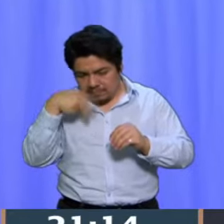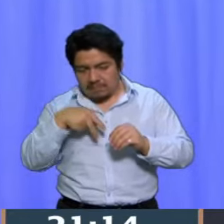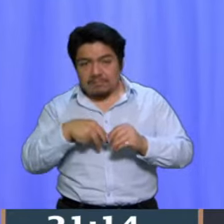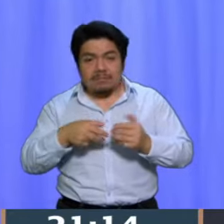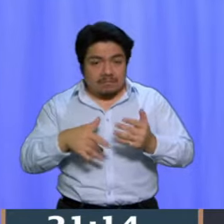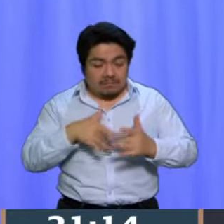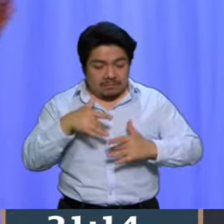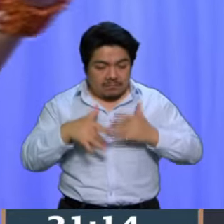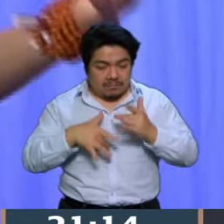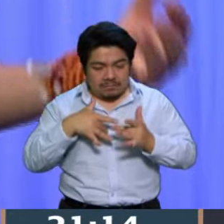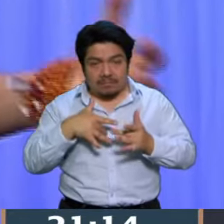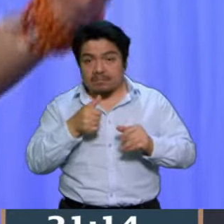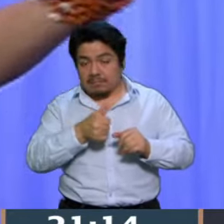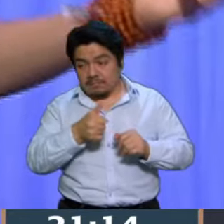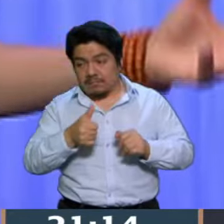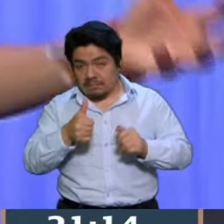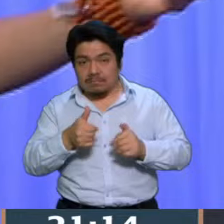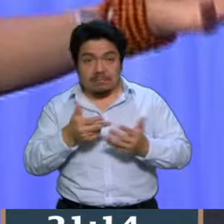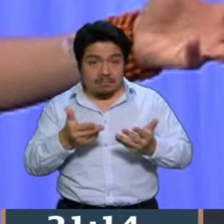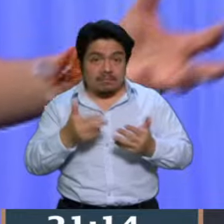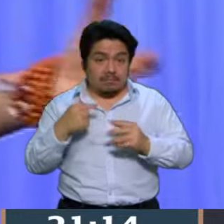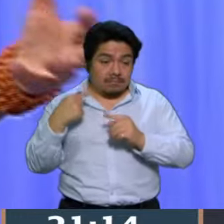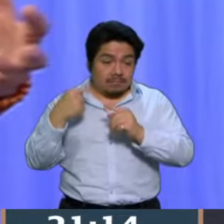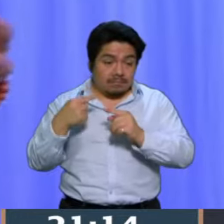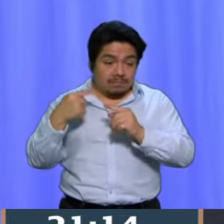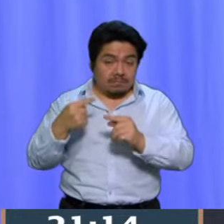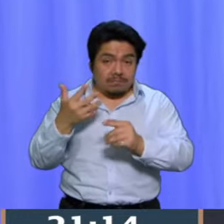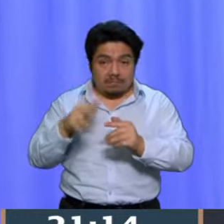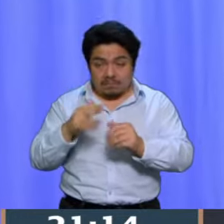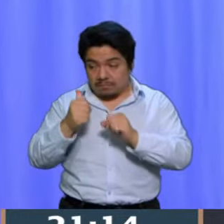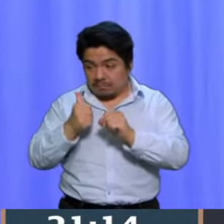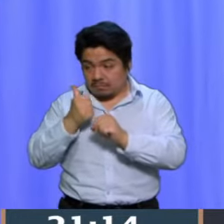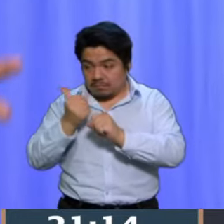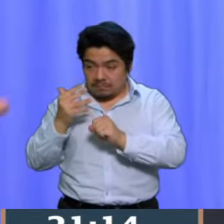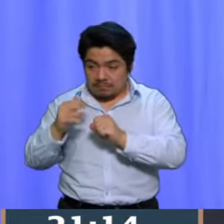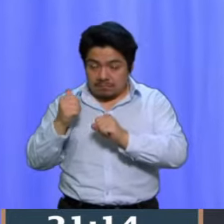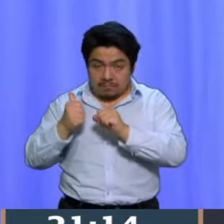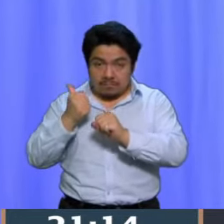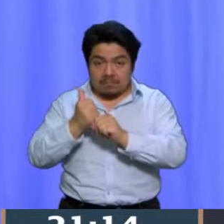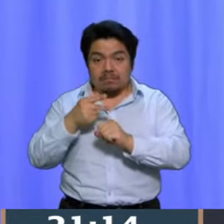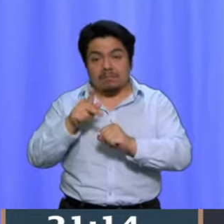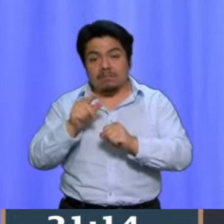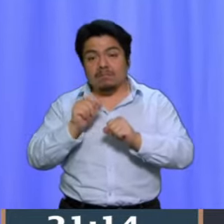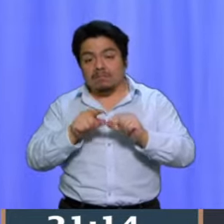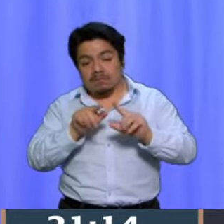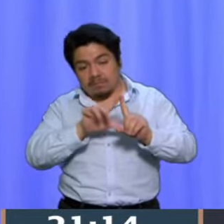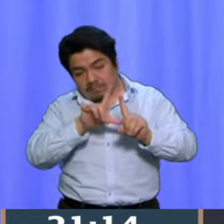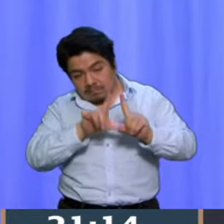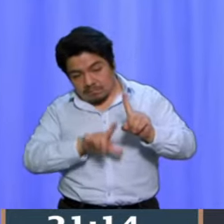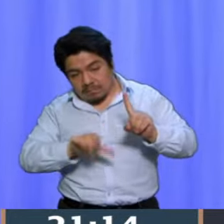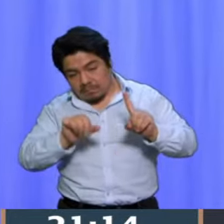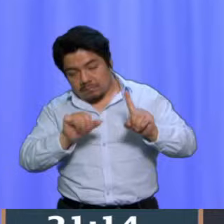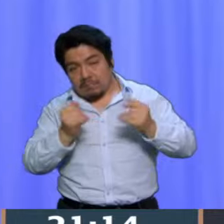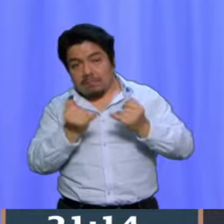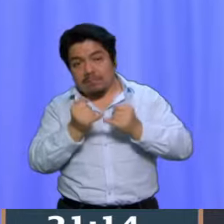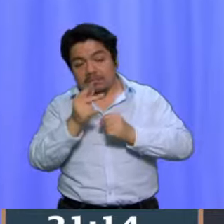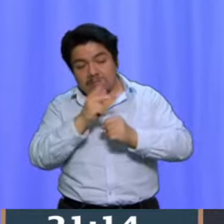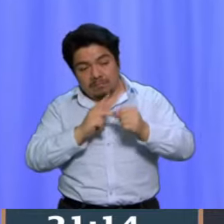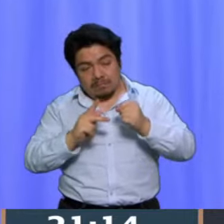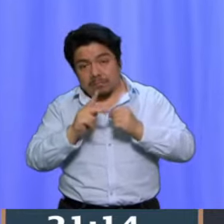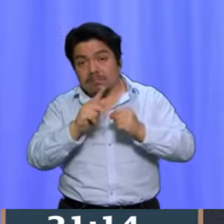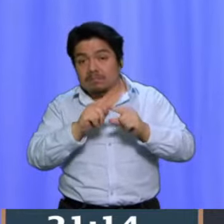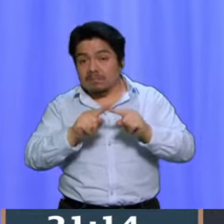de nosotros mismos respecto a cada década, digamos, pero también en función del resto de nuestra región y luego del planeta. Entonces,